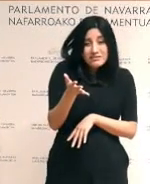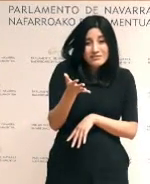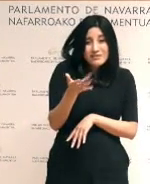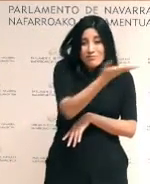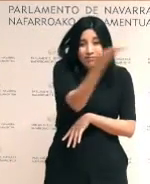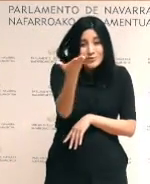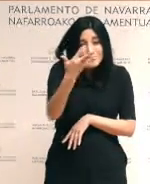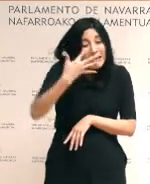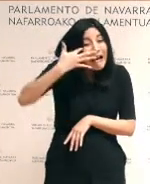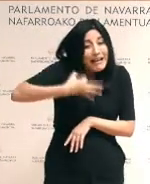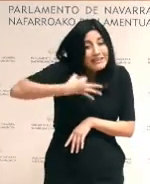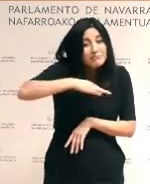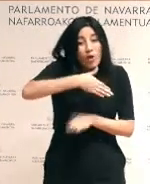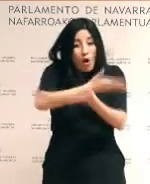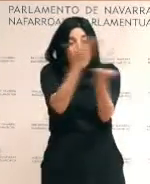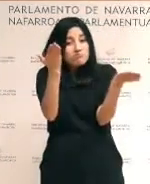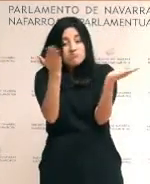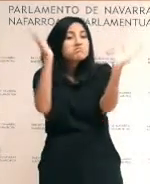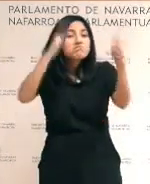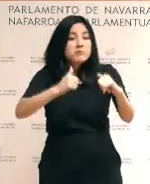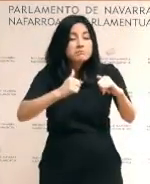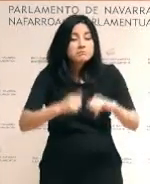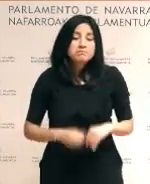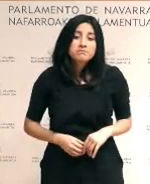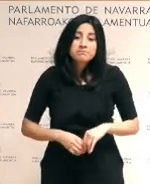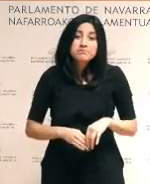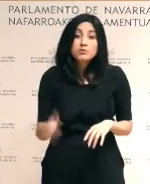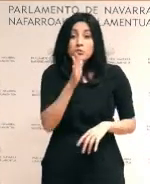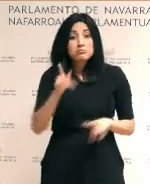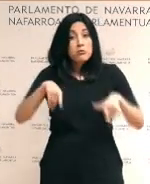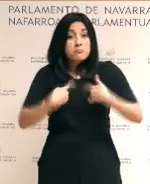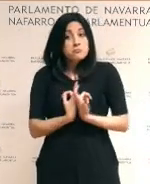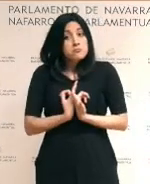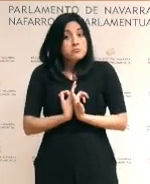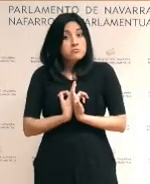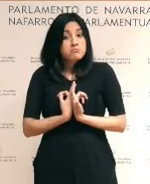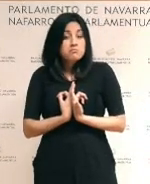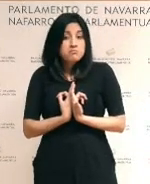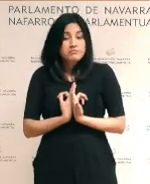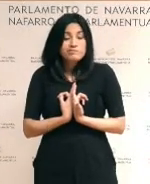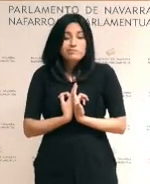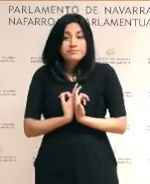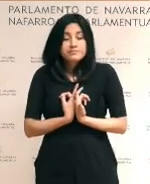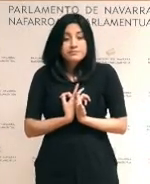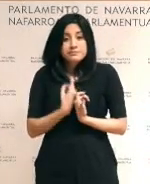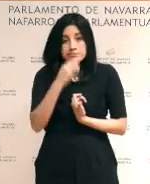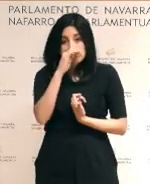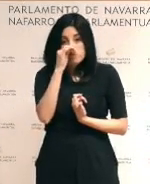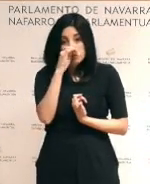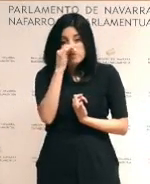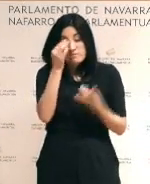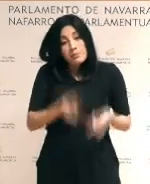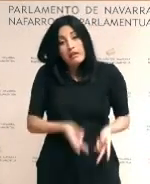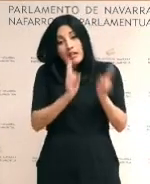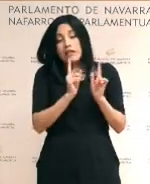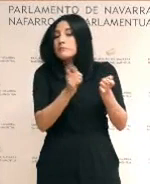credibilidad, tampoco en este tema. Y nosotros por ahí no vamos a pasar. No todos los partidos somos iguales y al menos en UPN no